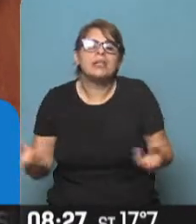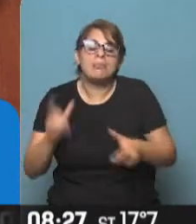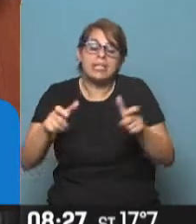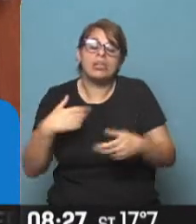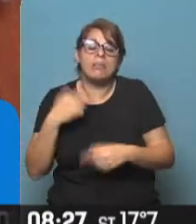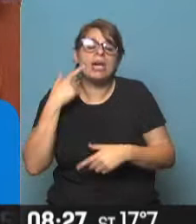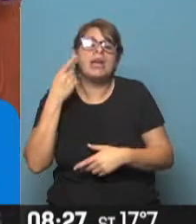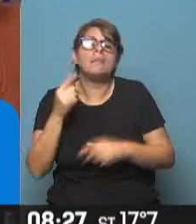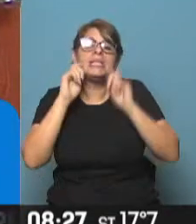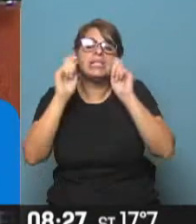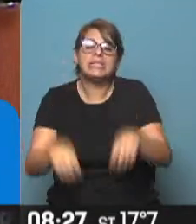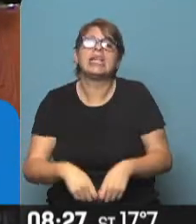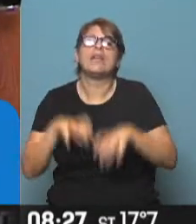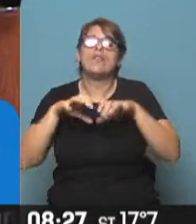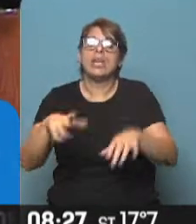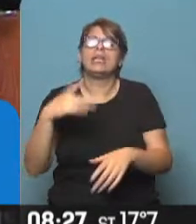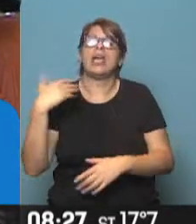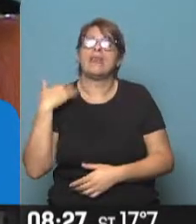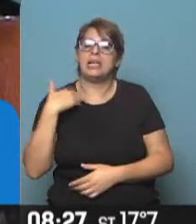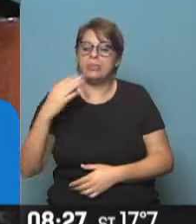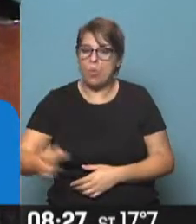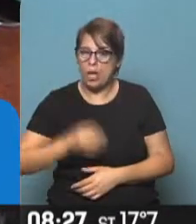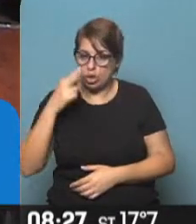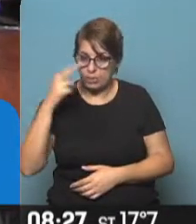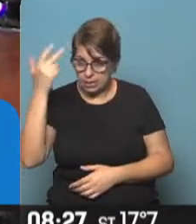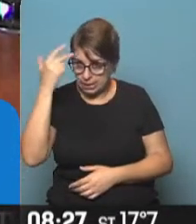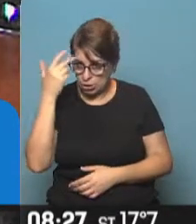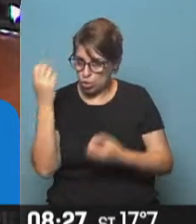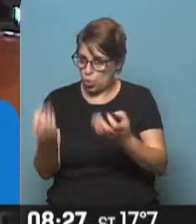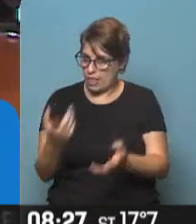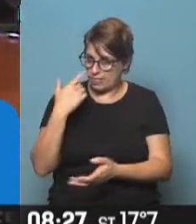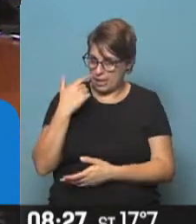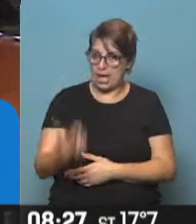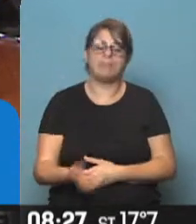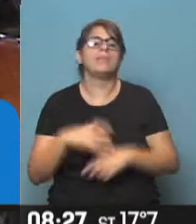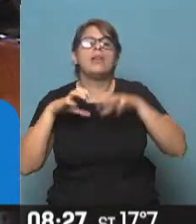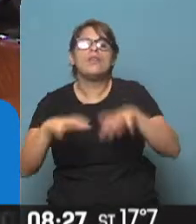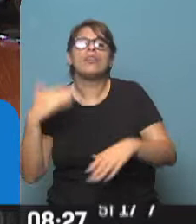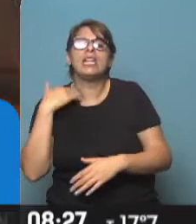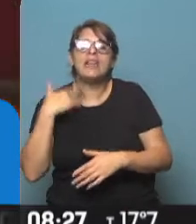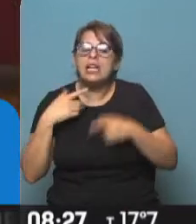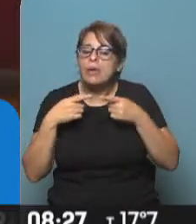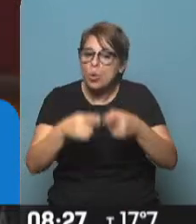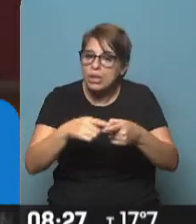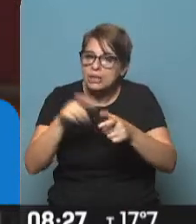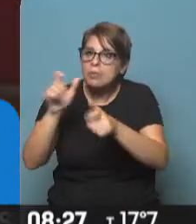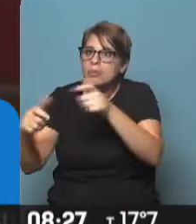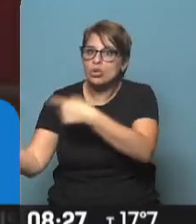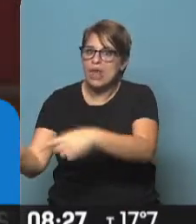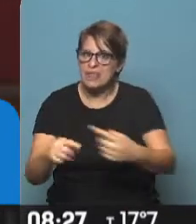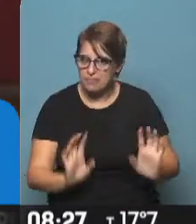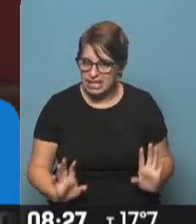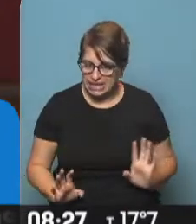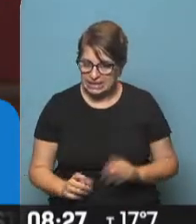ver la feria del libro 2018 bueno buenos días lo cierto es que la feria del libro apunta a públicos tan diversos que en